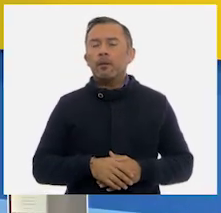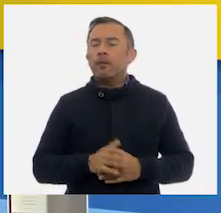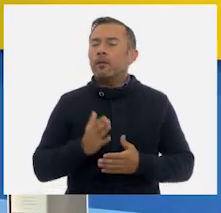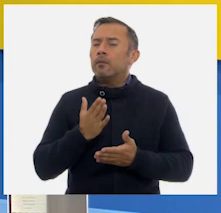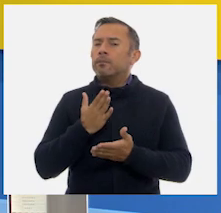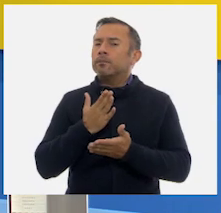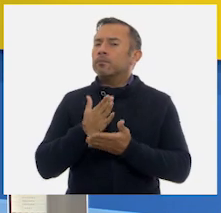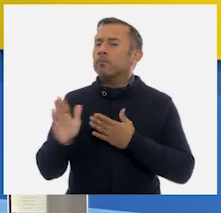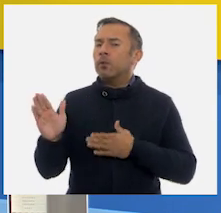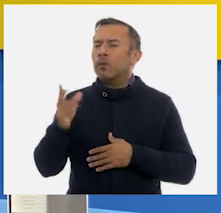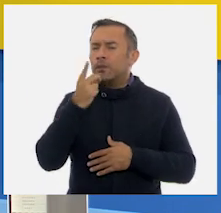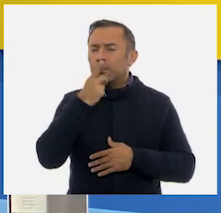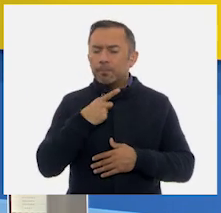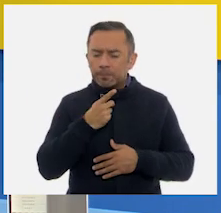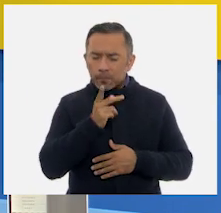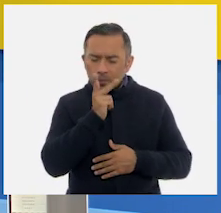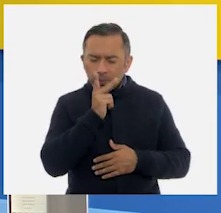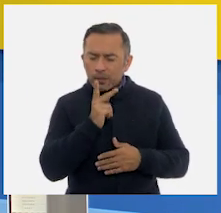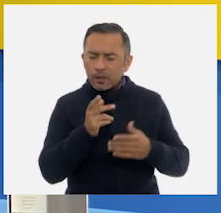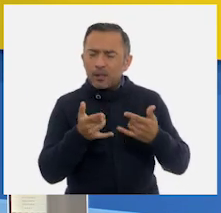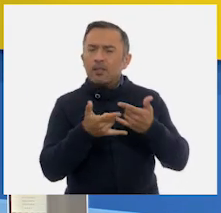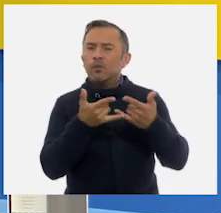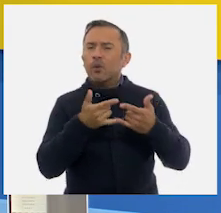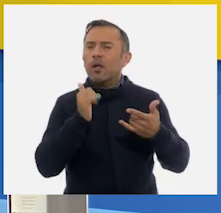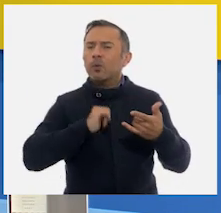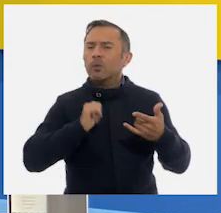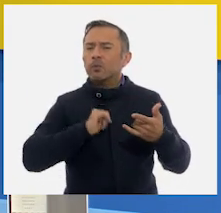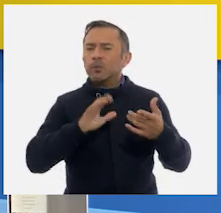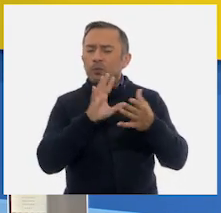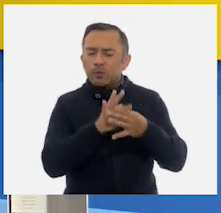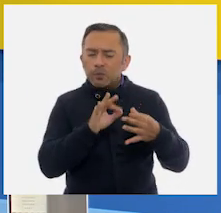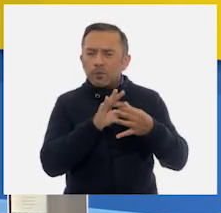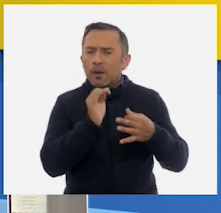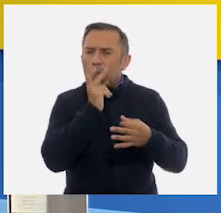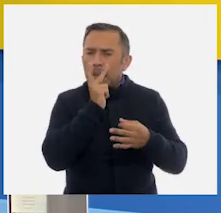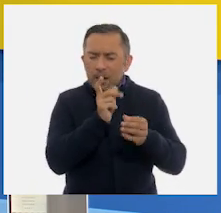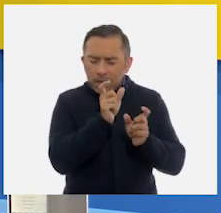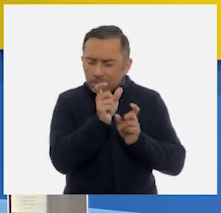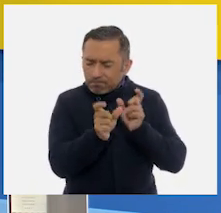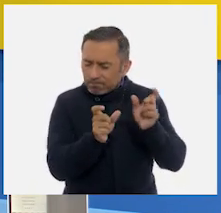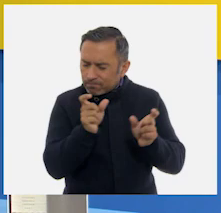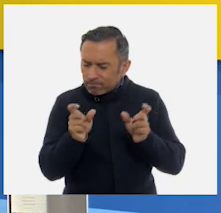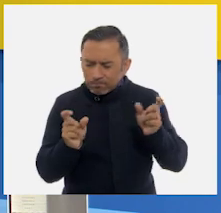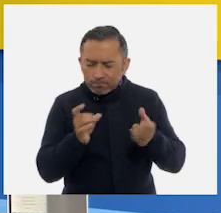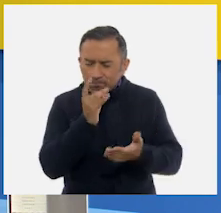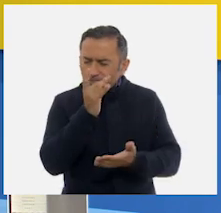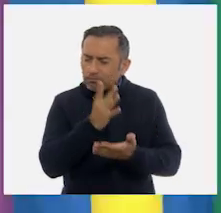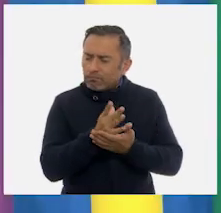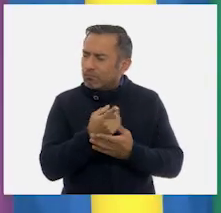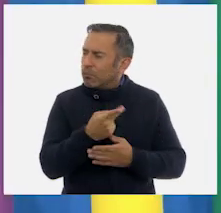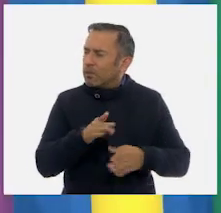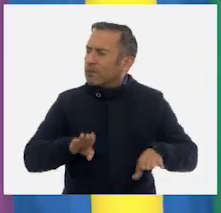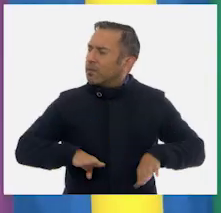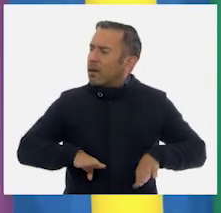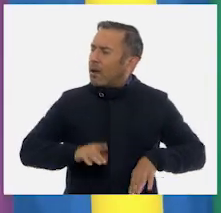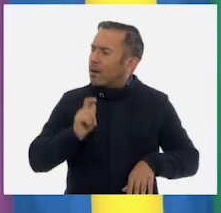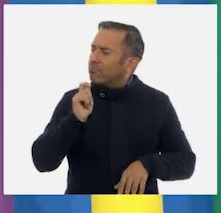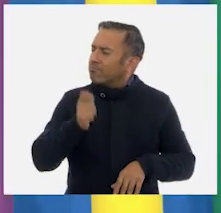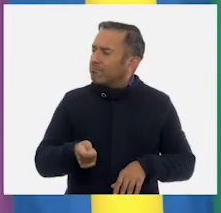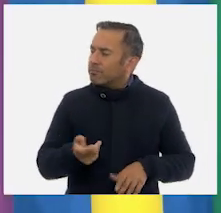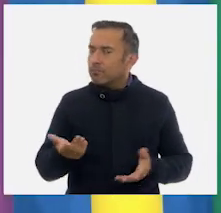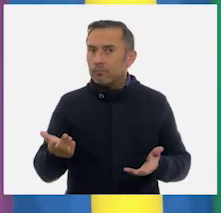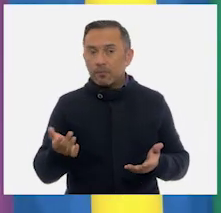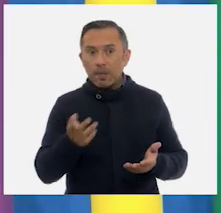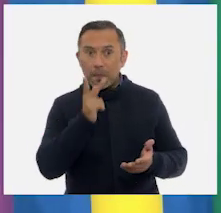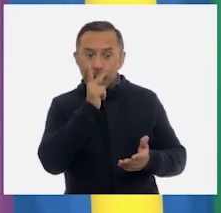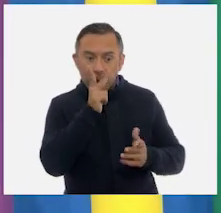el tipo de lenguaje empleado en los relatos históricos que hemos leído? ¿Cómo es, María? Pues en general es un